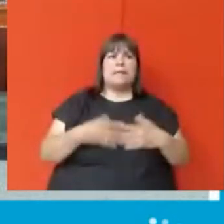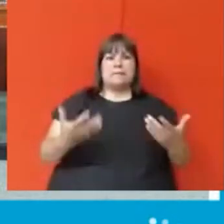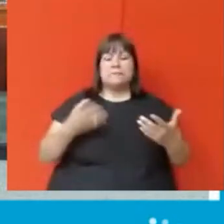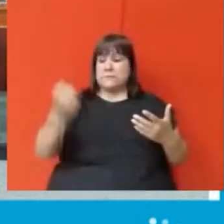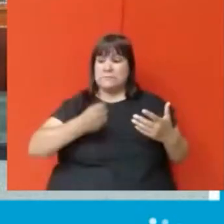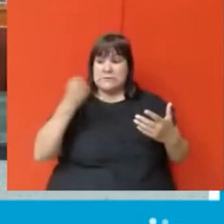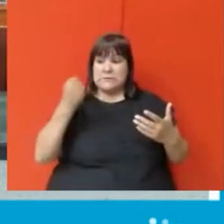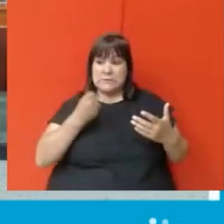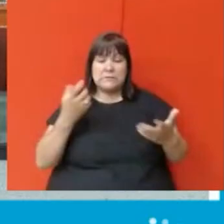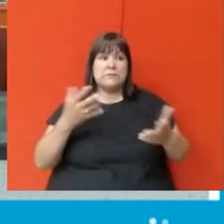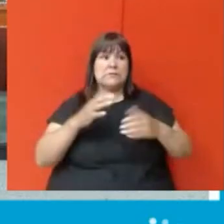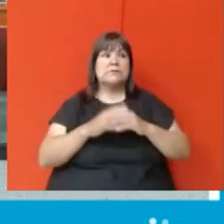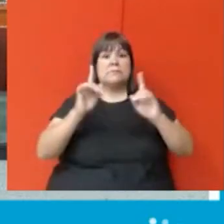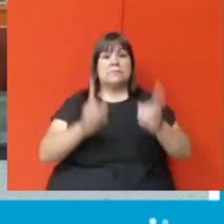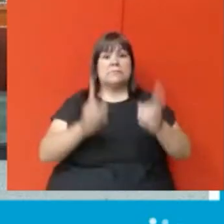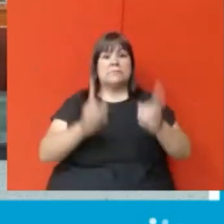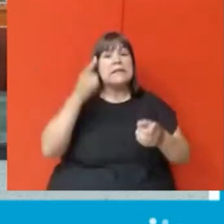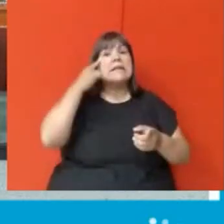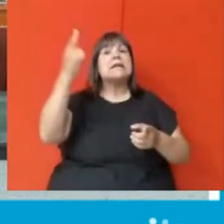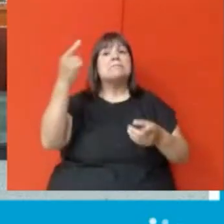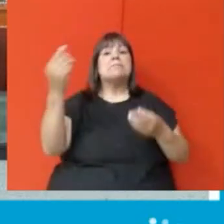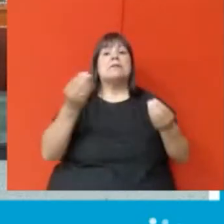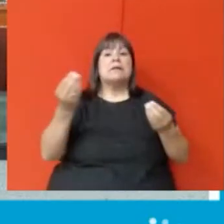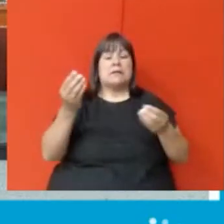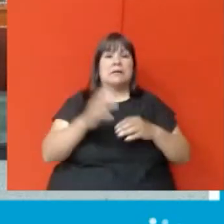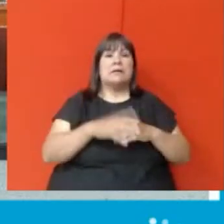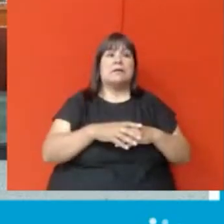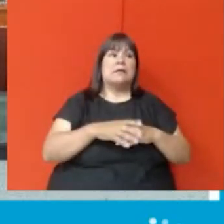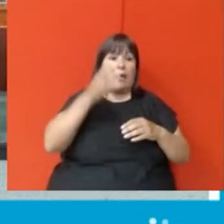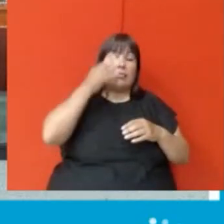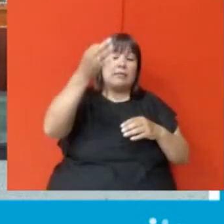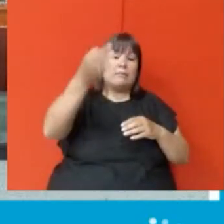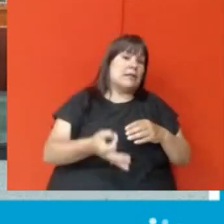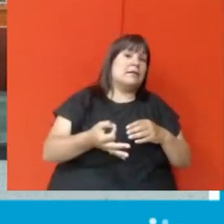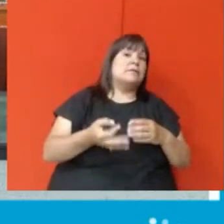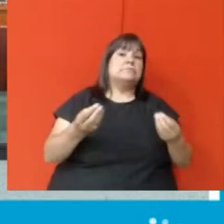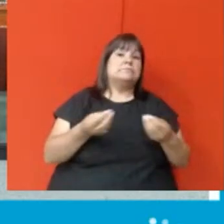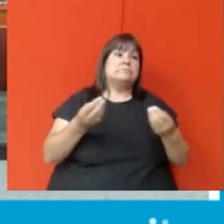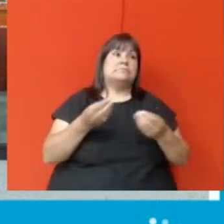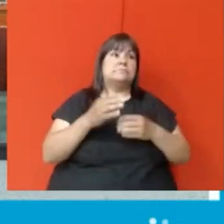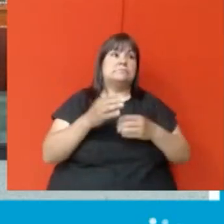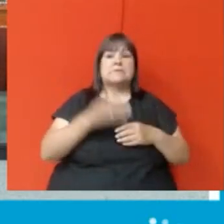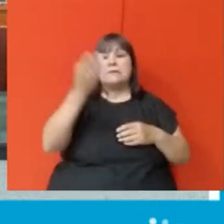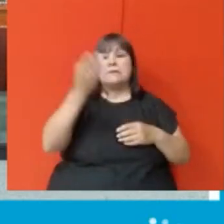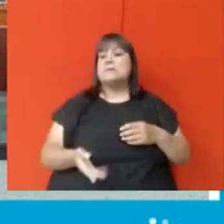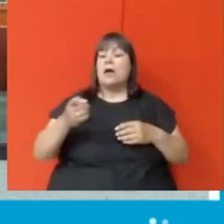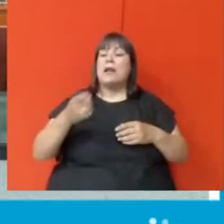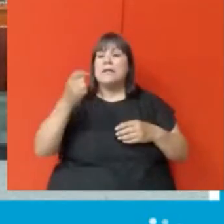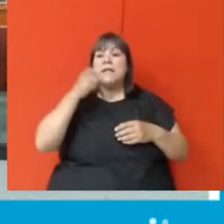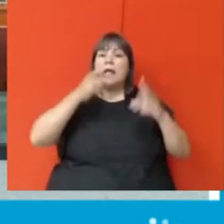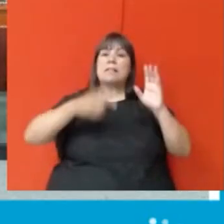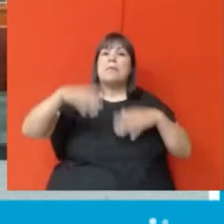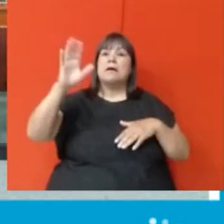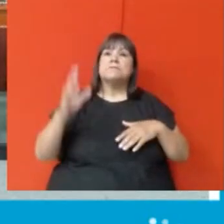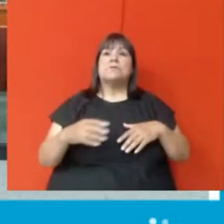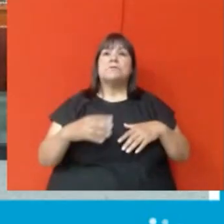La creencia, muchas veces verdadera, lamentable, de que nadie lo escucha. Que sí me puedo quejar, pero lo